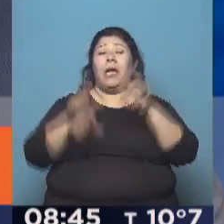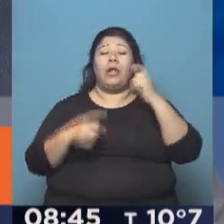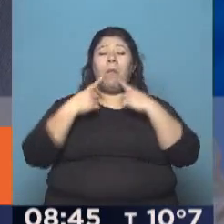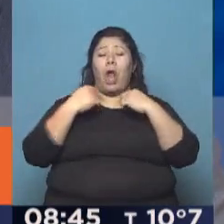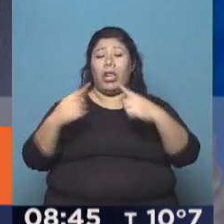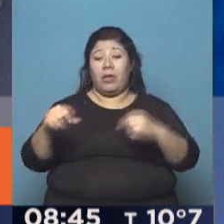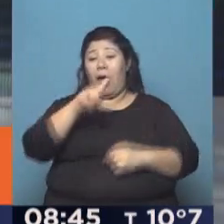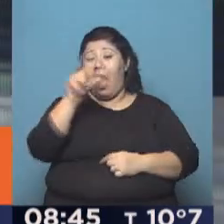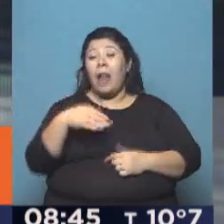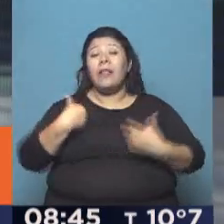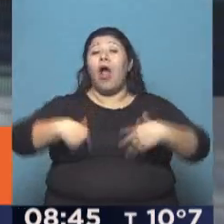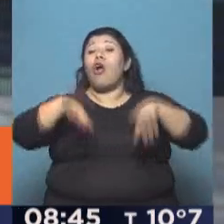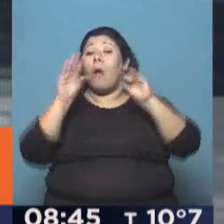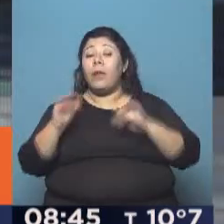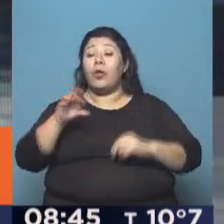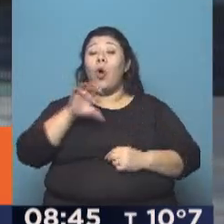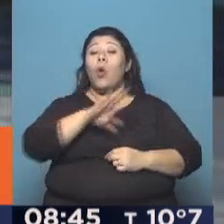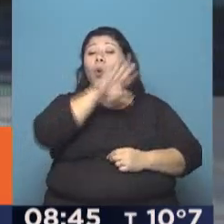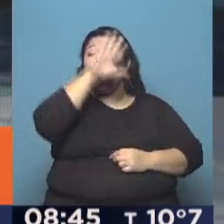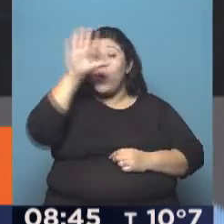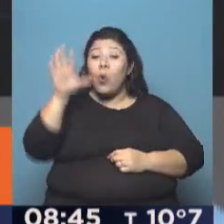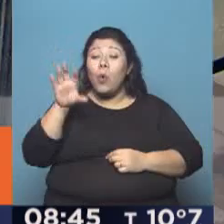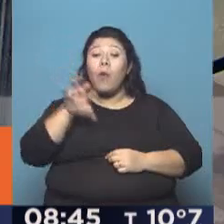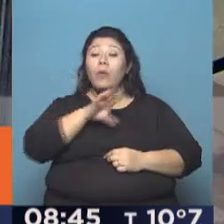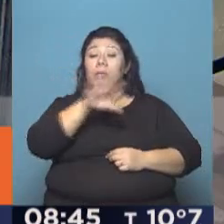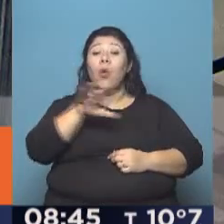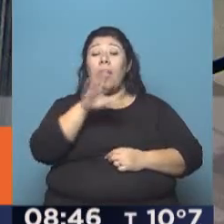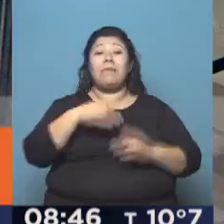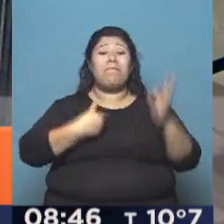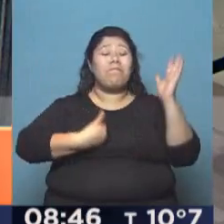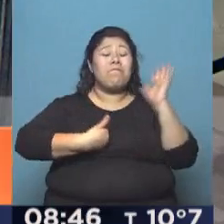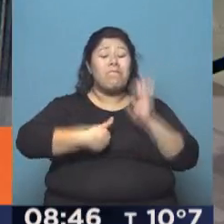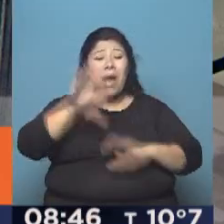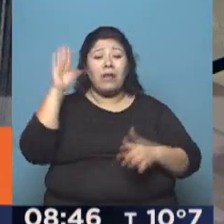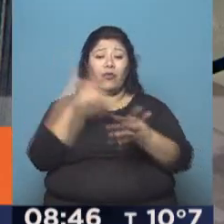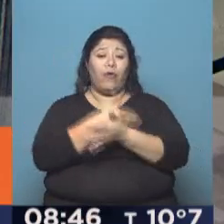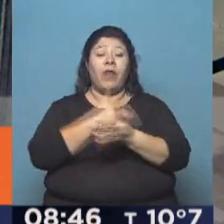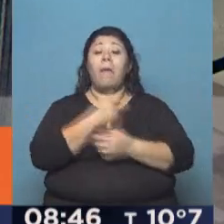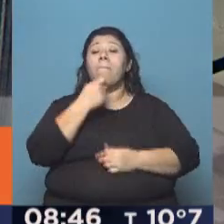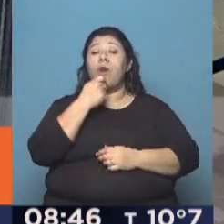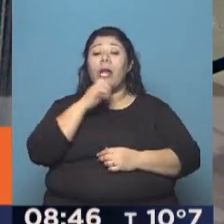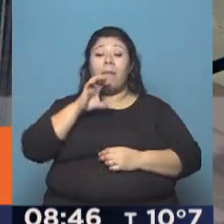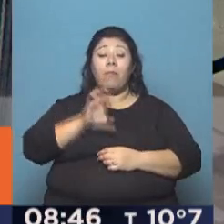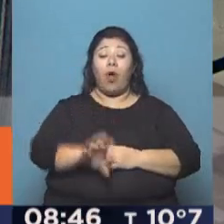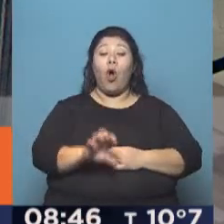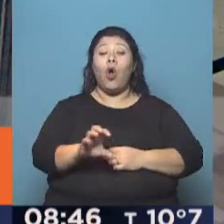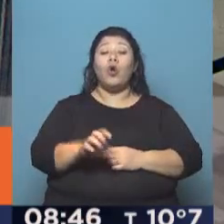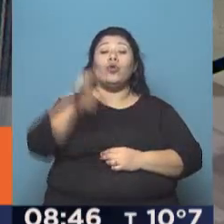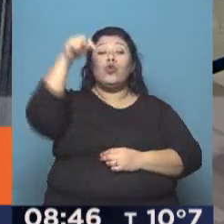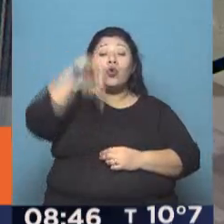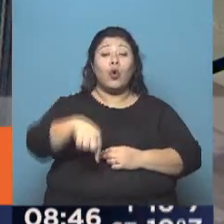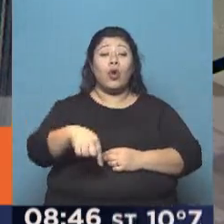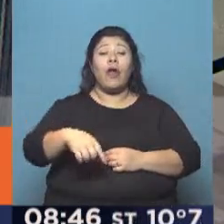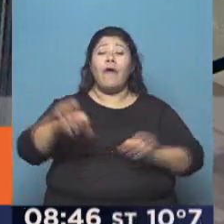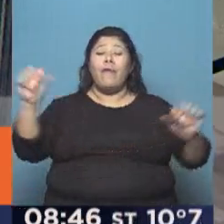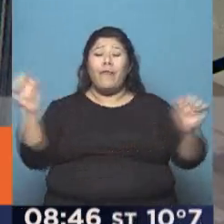toda la república Argentina y hay zonas del país donde están más afectados todavía por ejemplo el sur donde gastan más energía más gas porque hace más frío